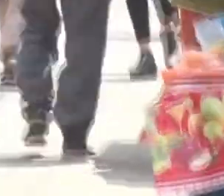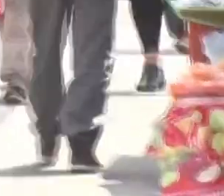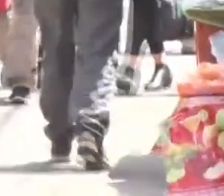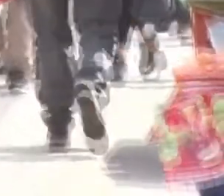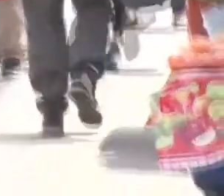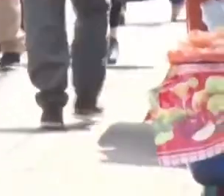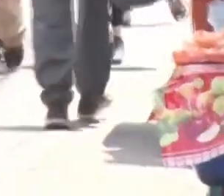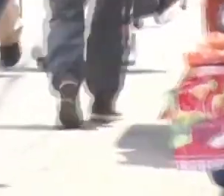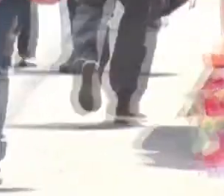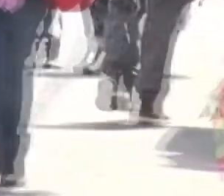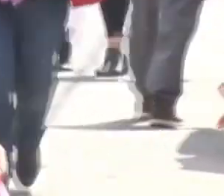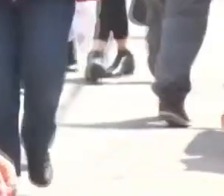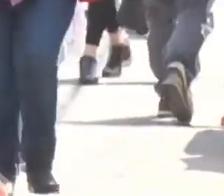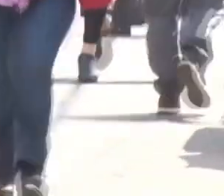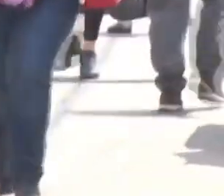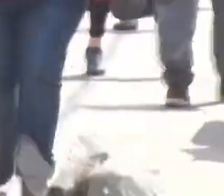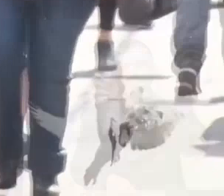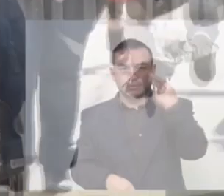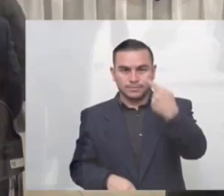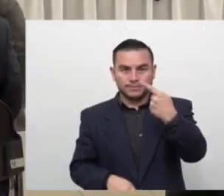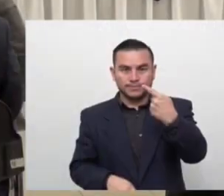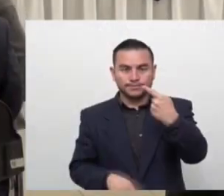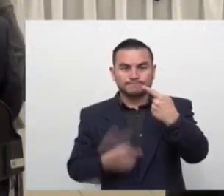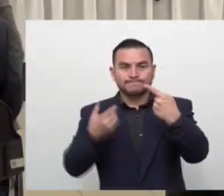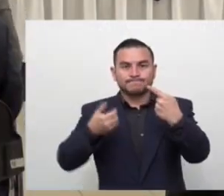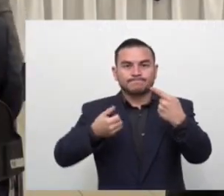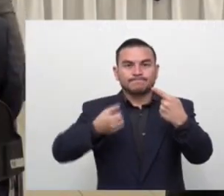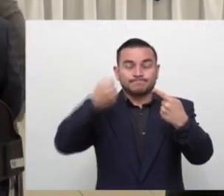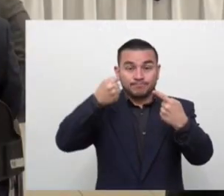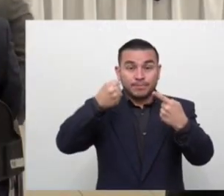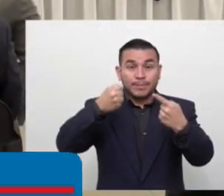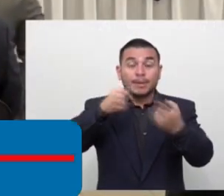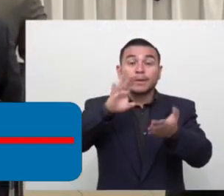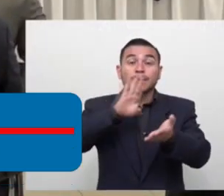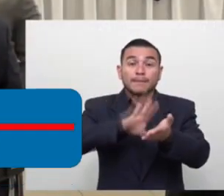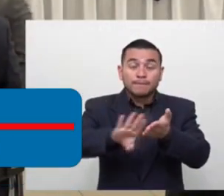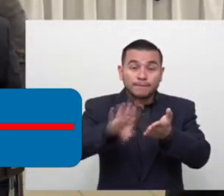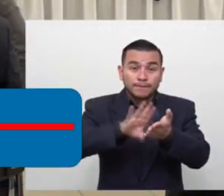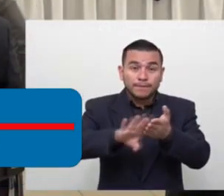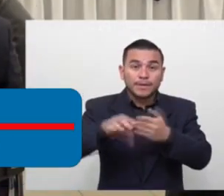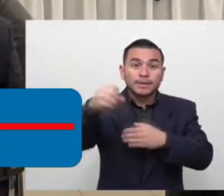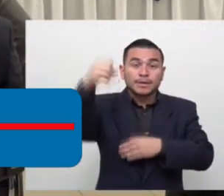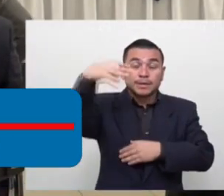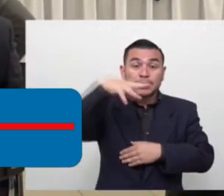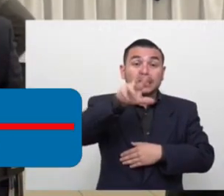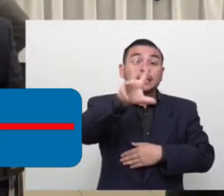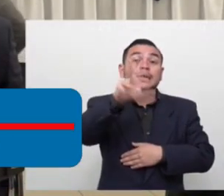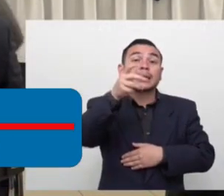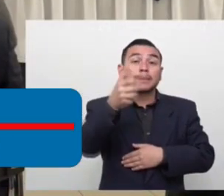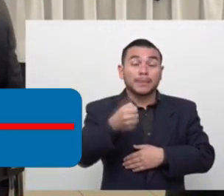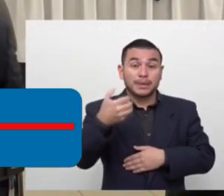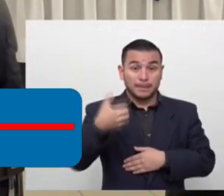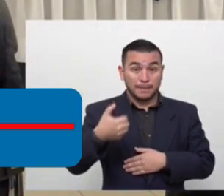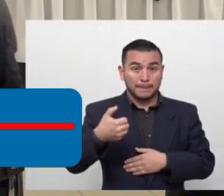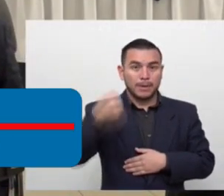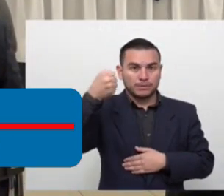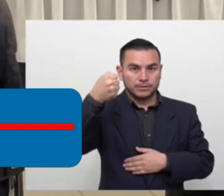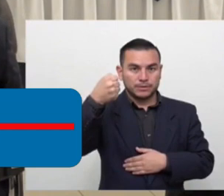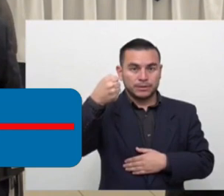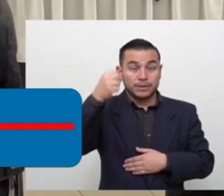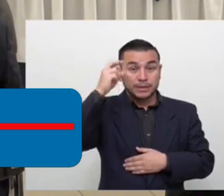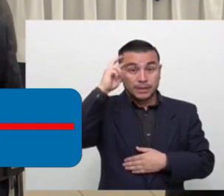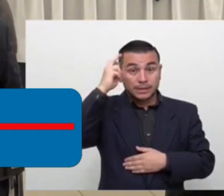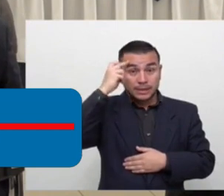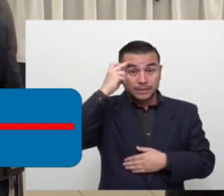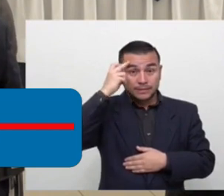bolsillo de los salvadoreños que se vean afectados se suspende el pago de cuota de energía eléctrica por tres meses esos tres pagos se diluyen